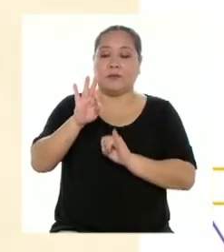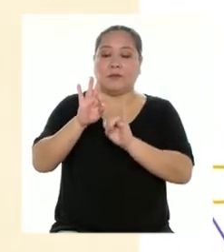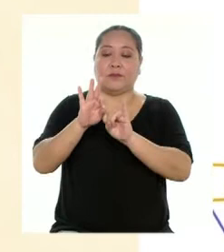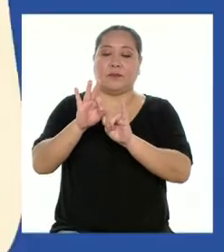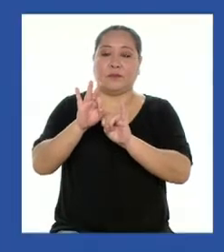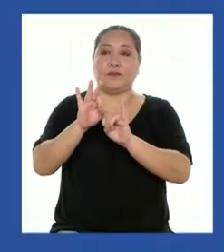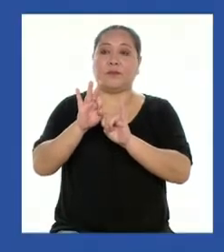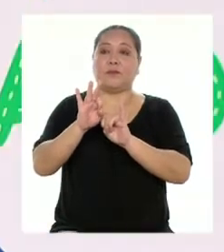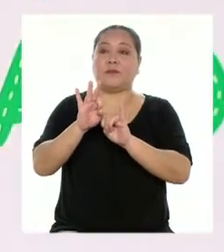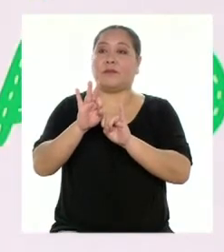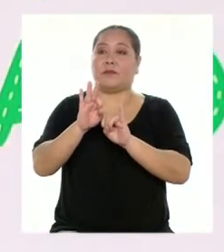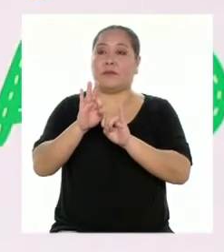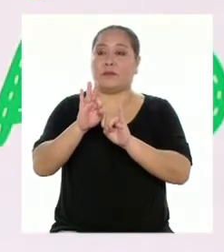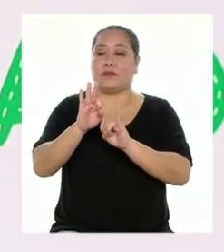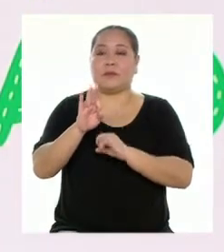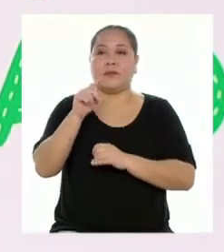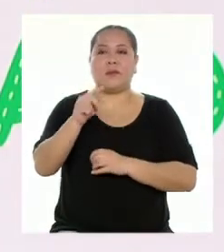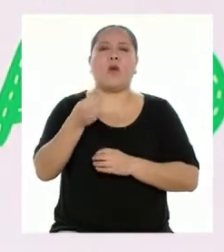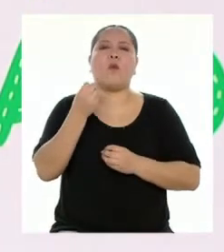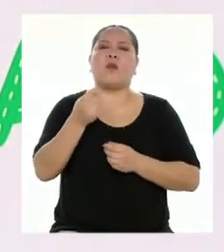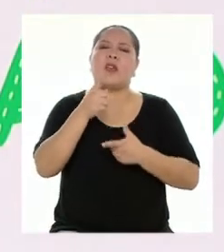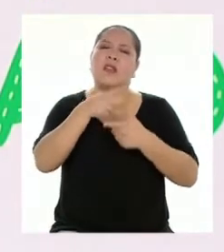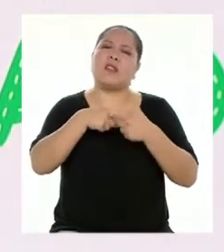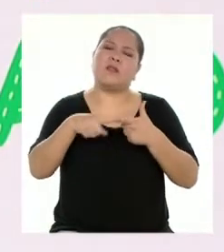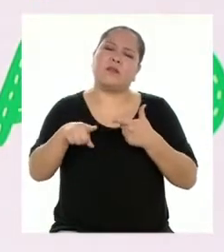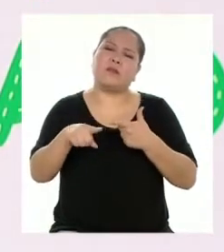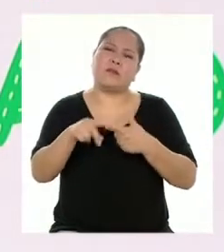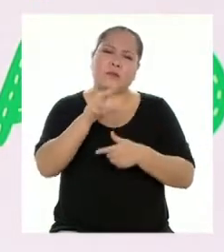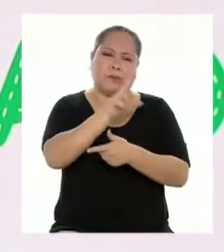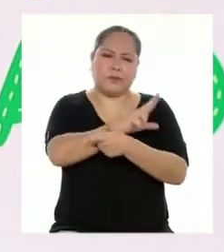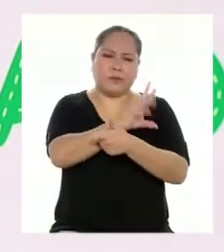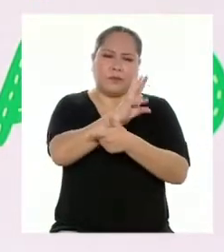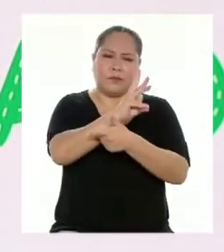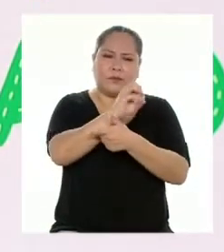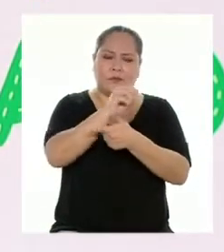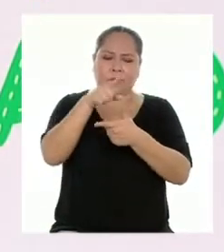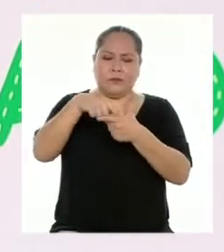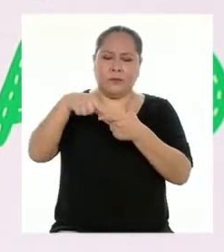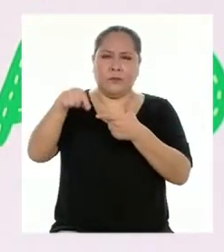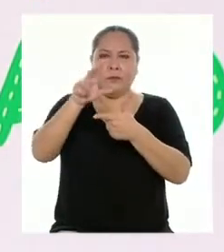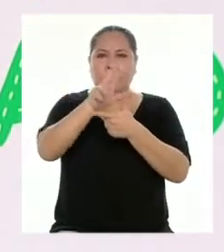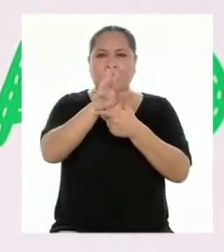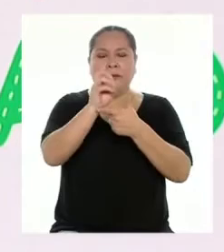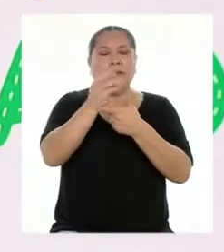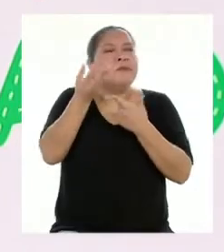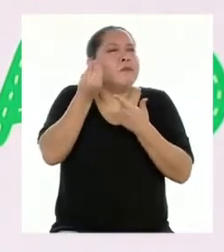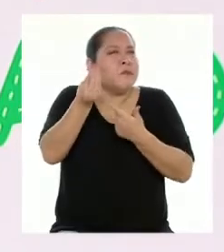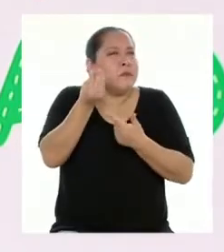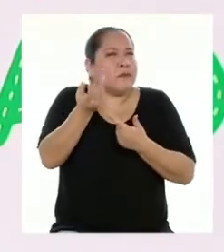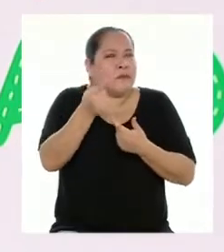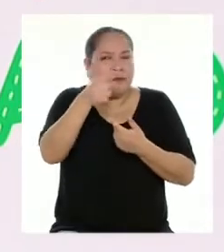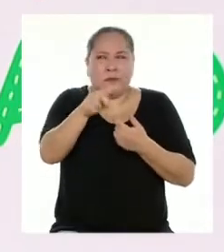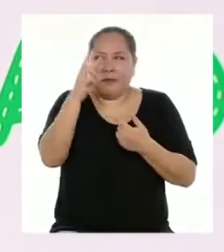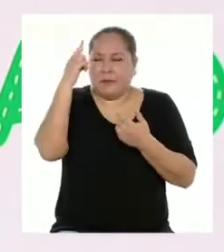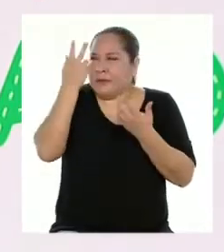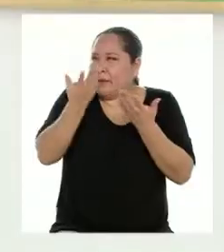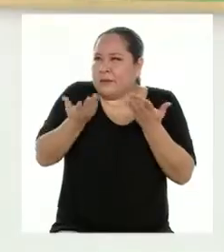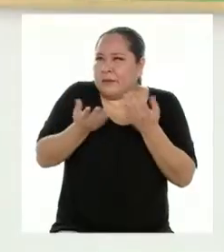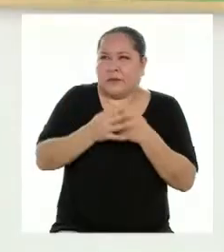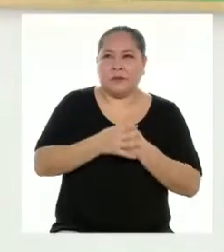sí. ¿Para qué dividimos 360 grados por el total de encuestados? ¿Tiene algún